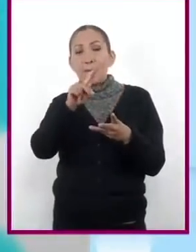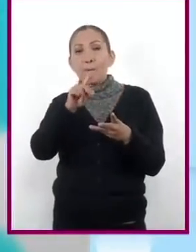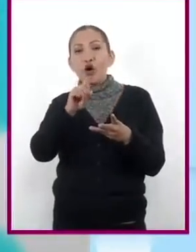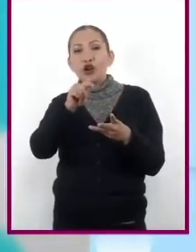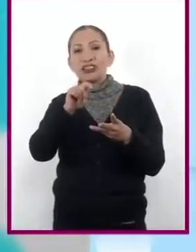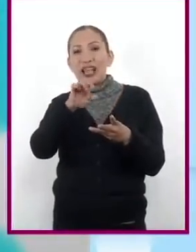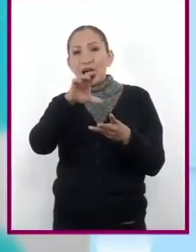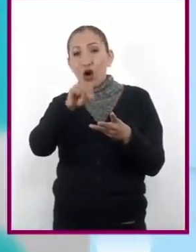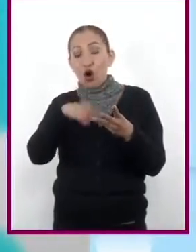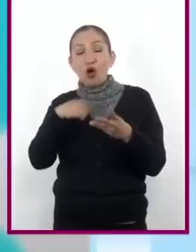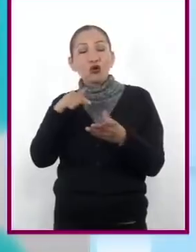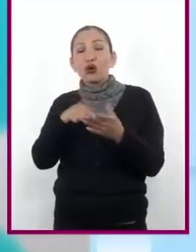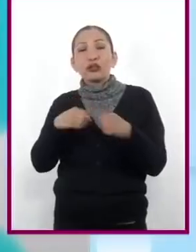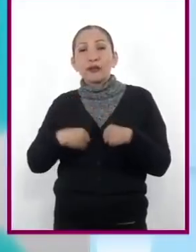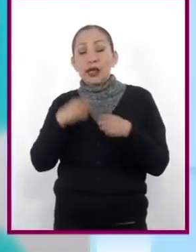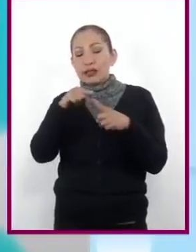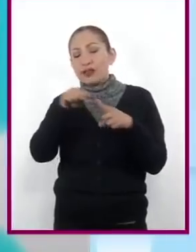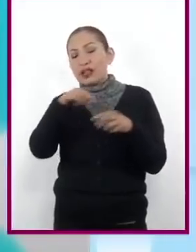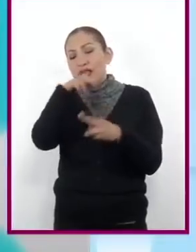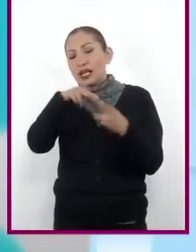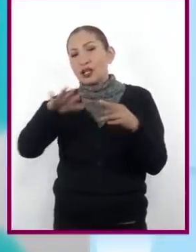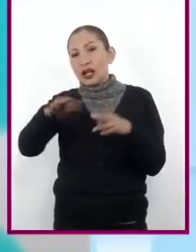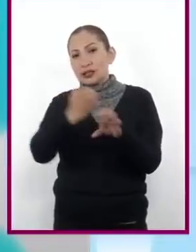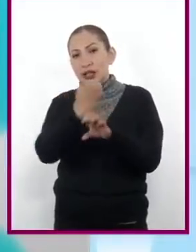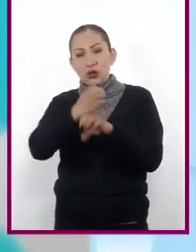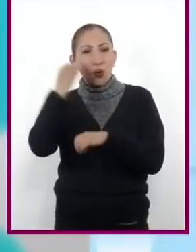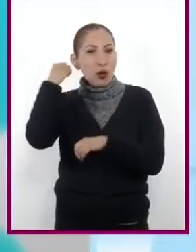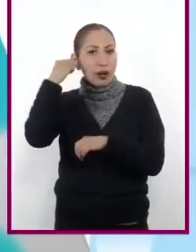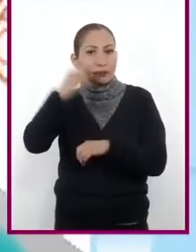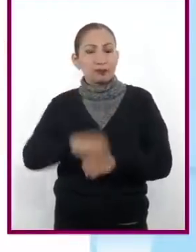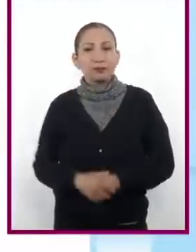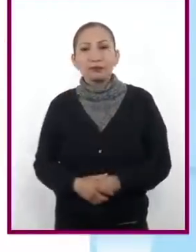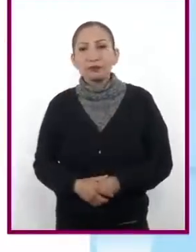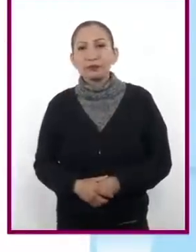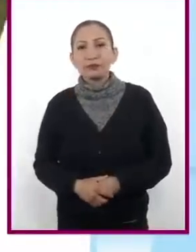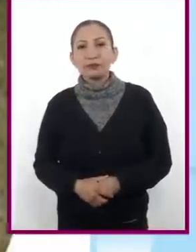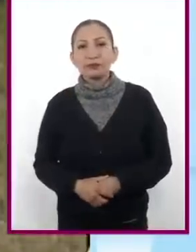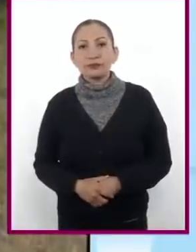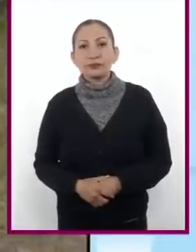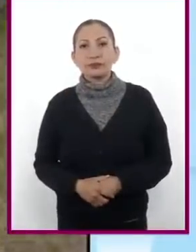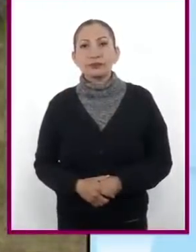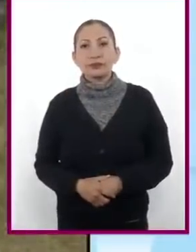Sus hablantes se asientan en 3 distintas regiones del estado de Oaxaca.